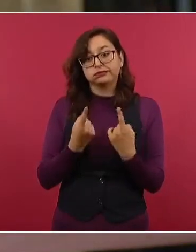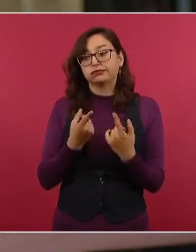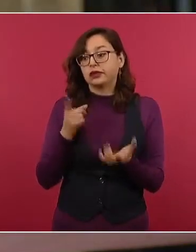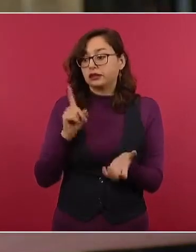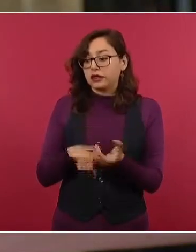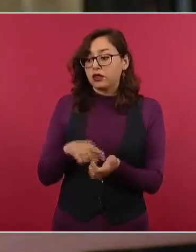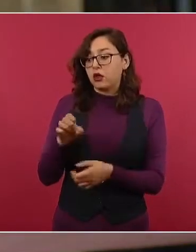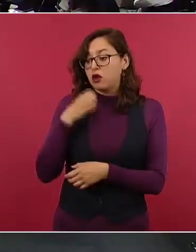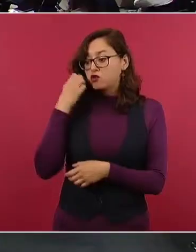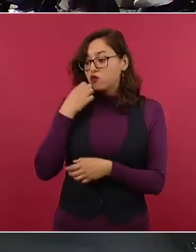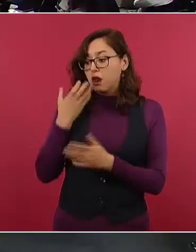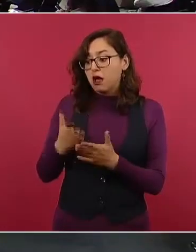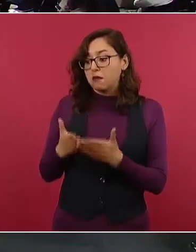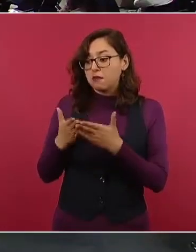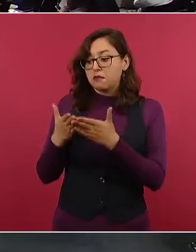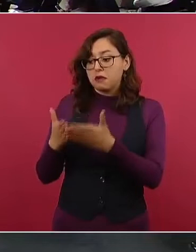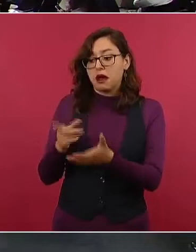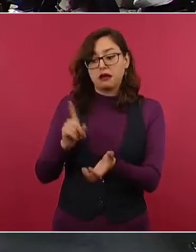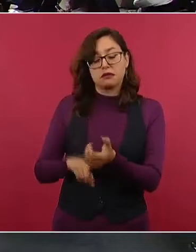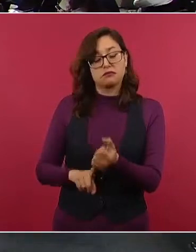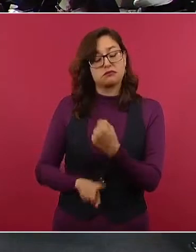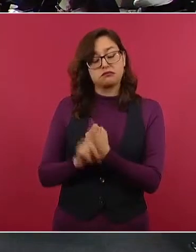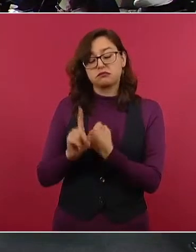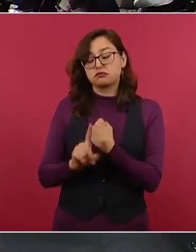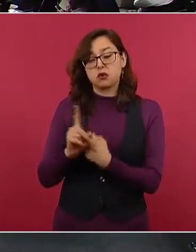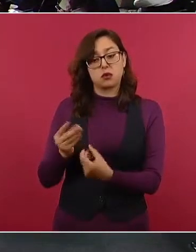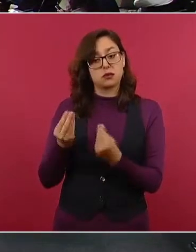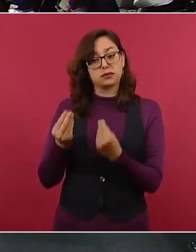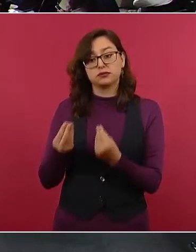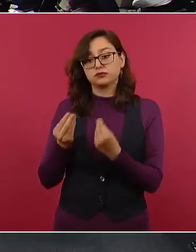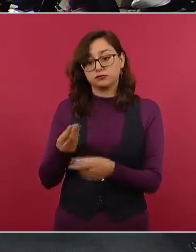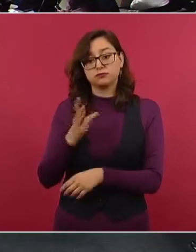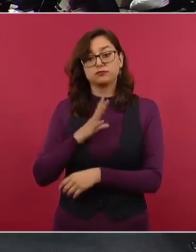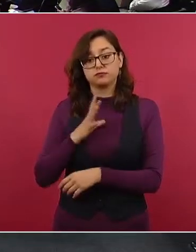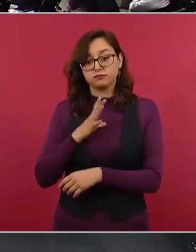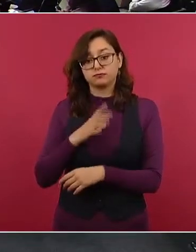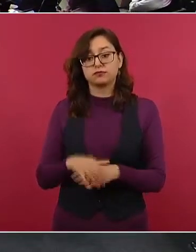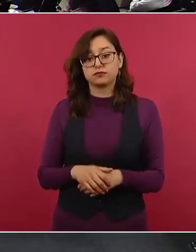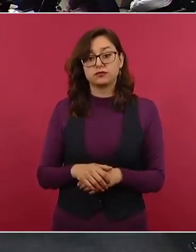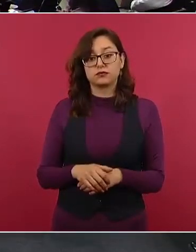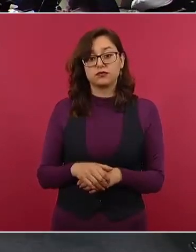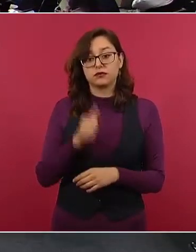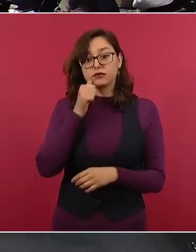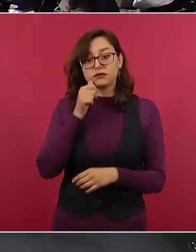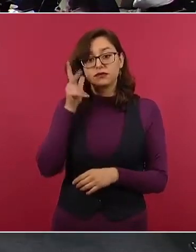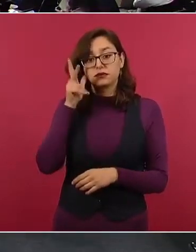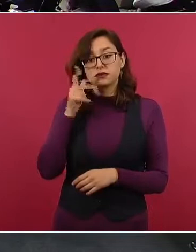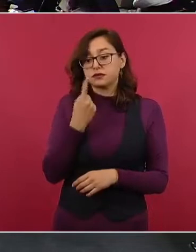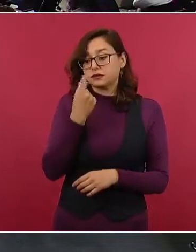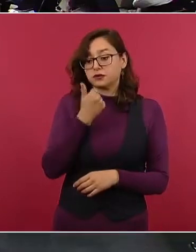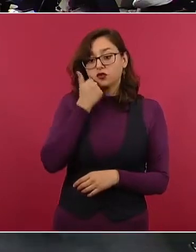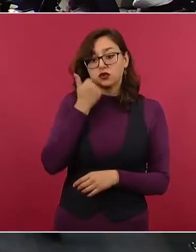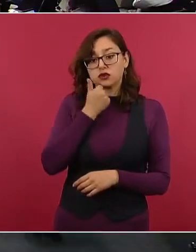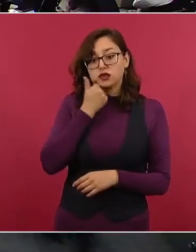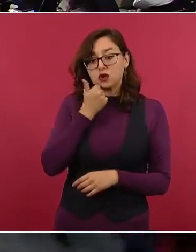muy serios, señor presidente. El día de antier, hubo un problema con un alumno, lo iban a correr y está a